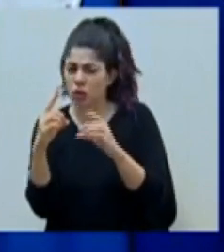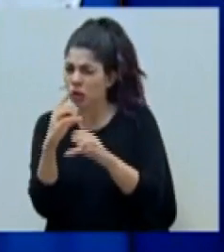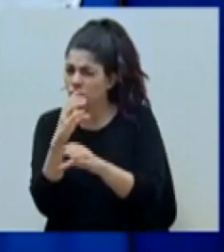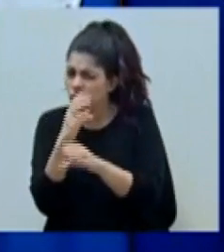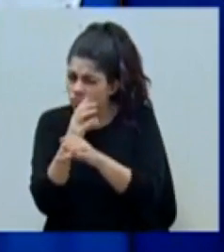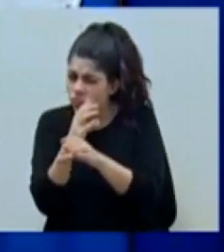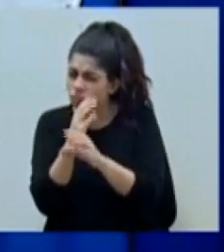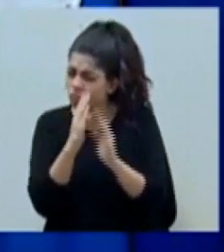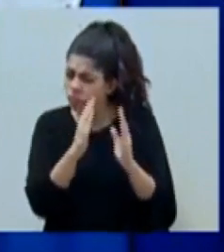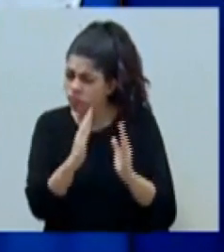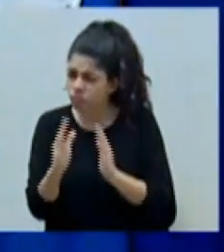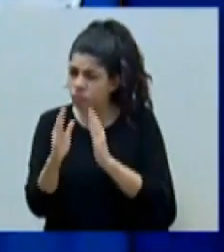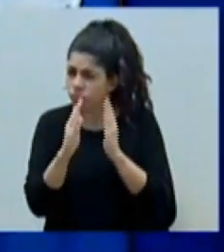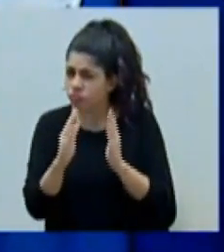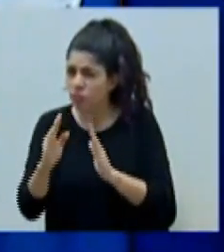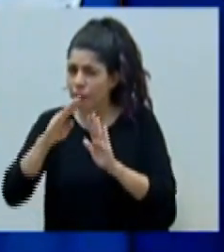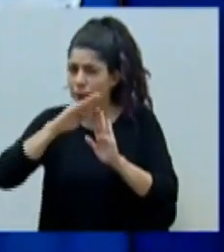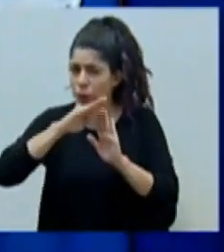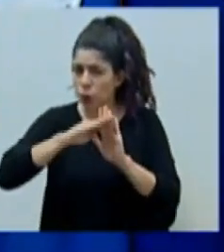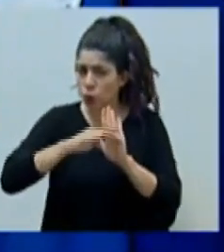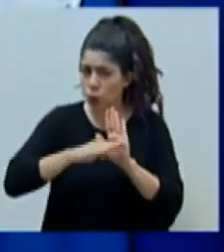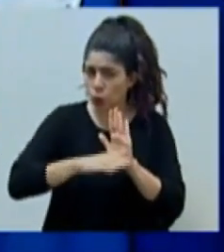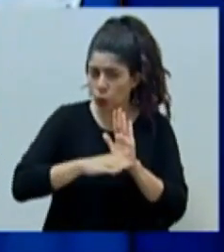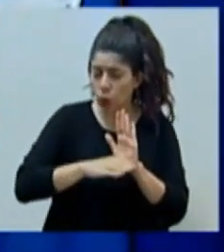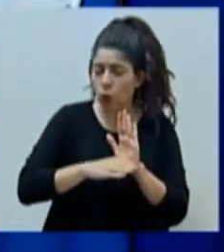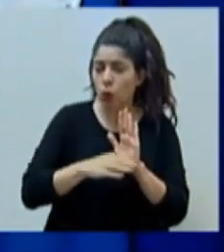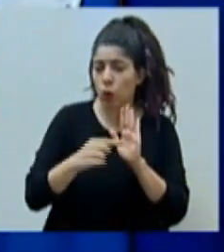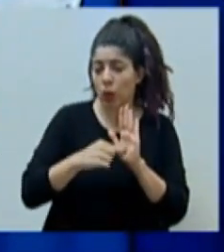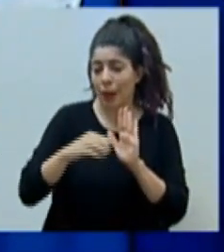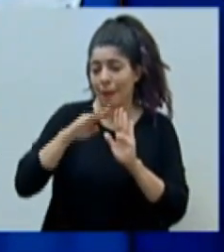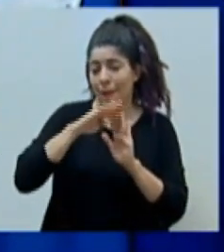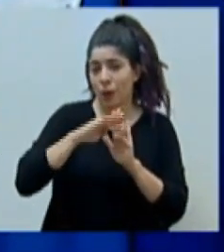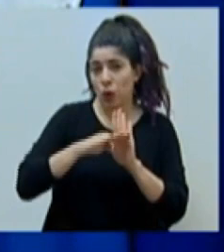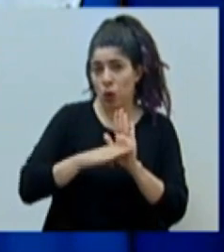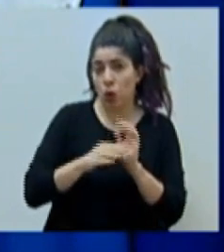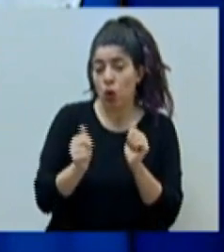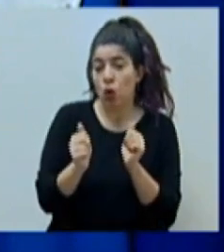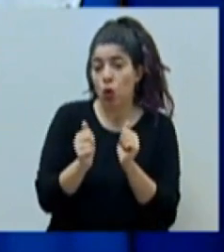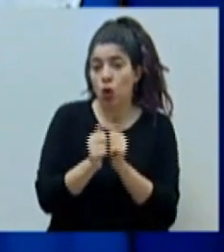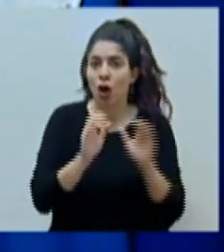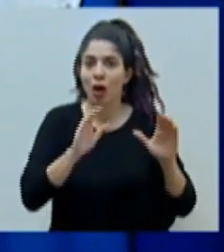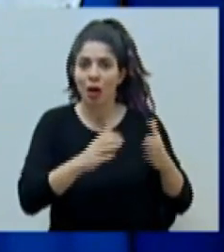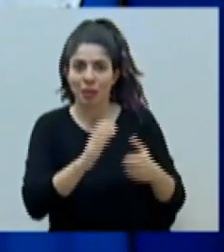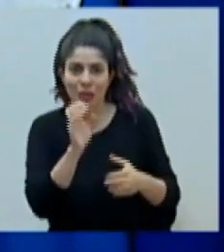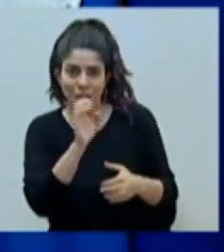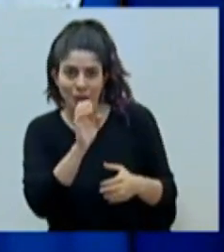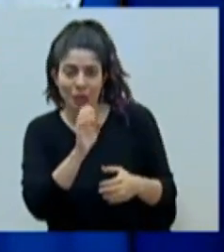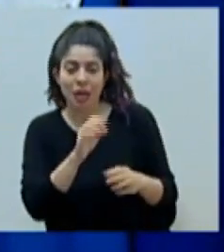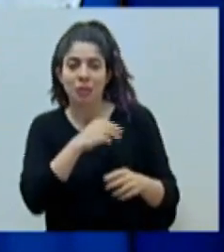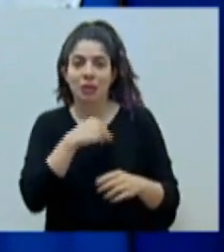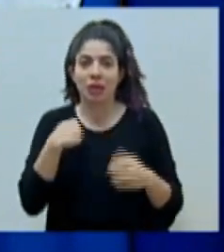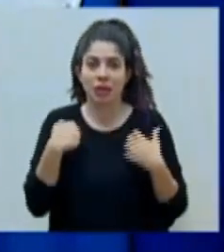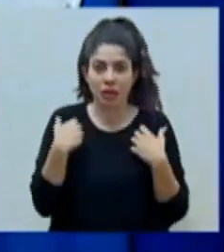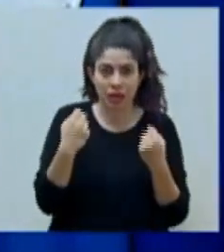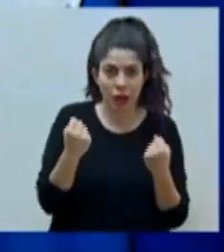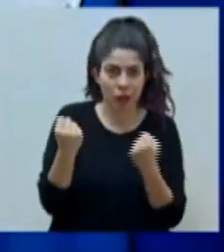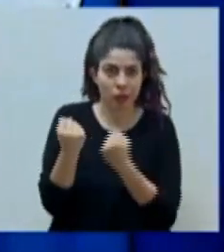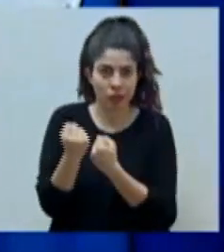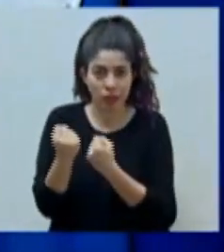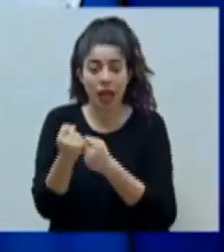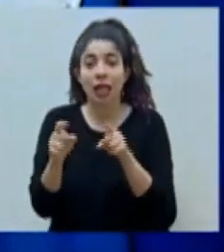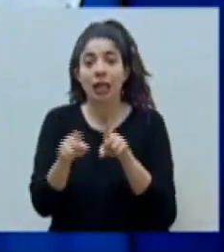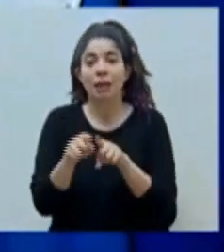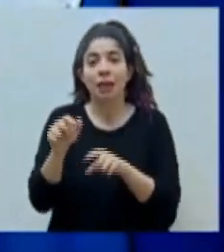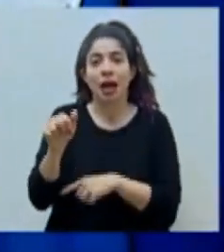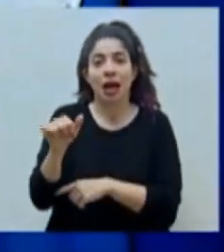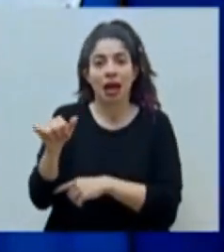rigurosos protocolos de la mano de la Comisión de Emergencias, del Ministerio de Salud, también de la AIA